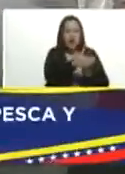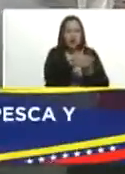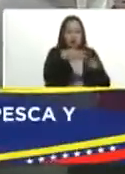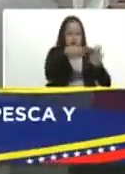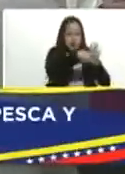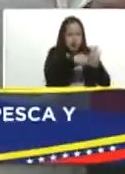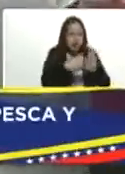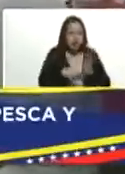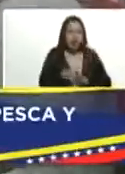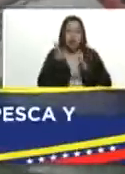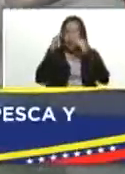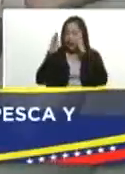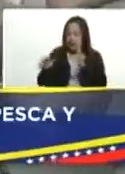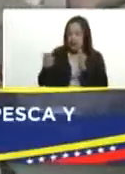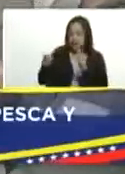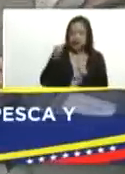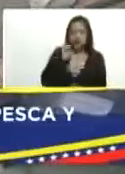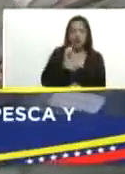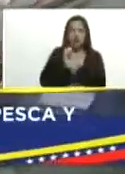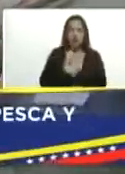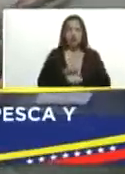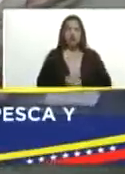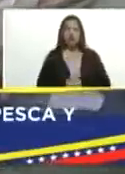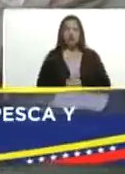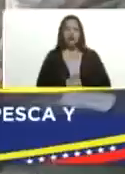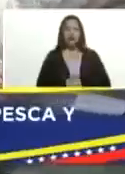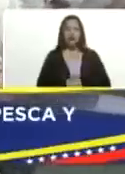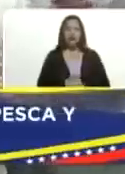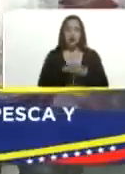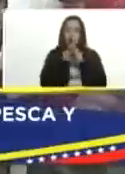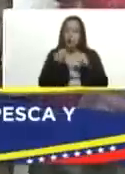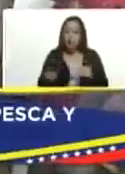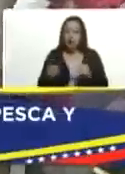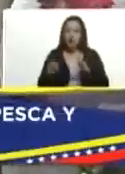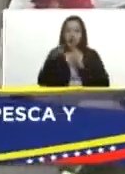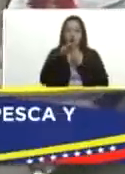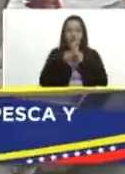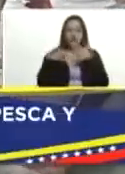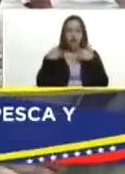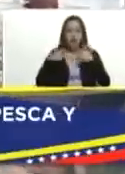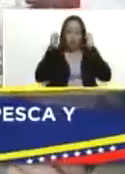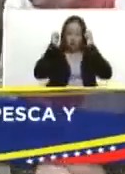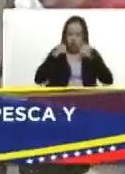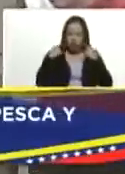Concentrada en su trabajo, sí. Vale. ¿Ah? Con todas sus medidas de seguridad.